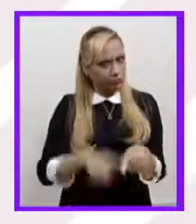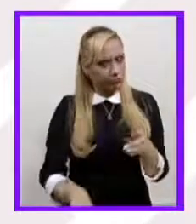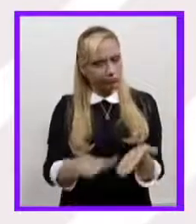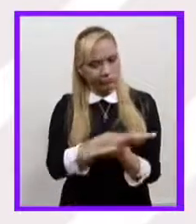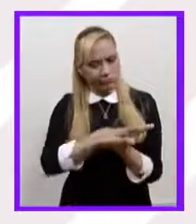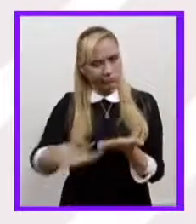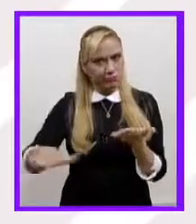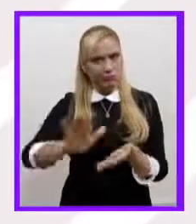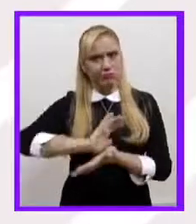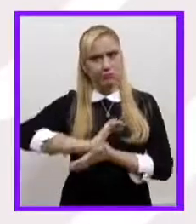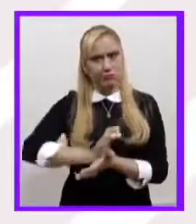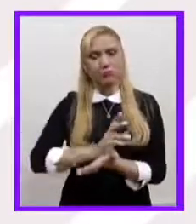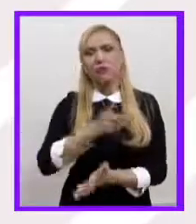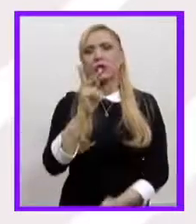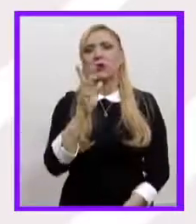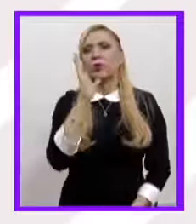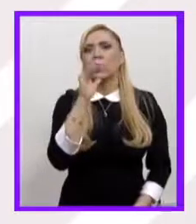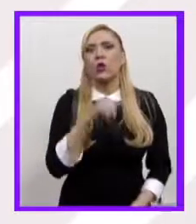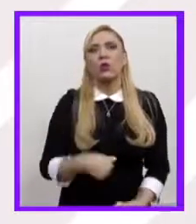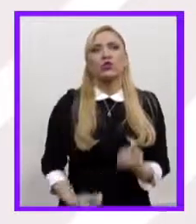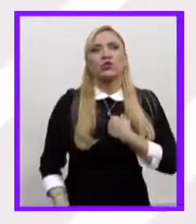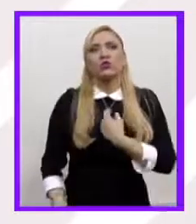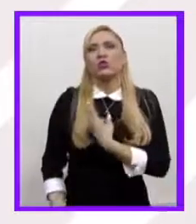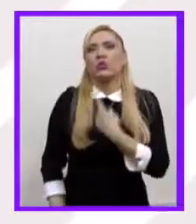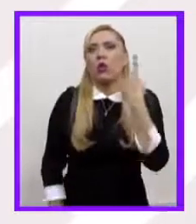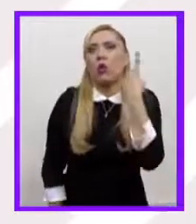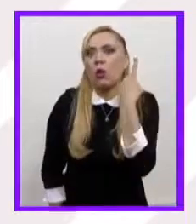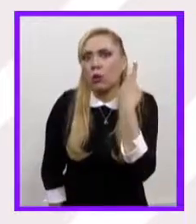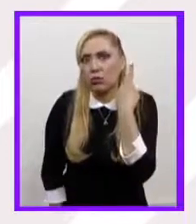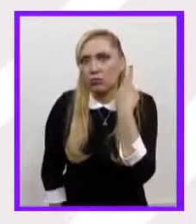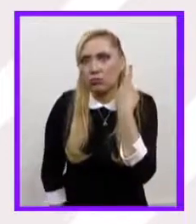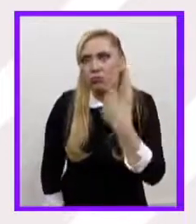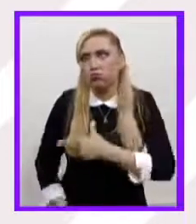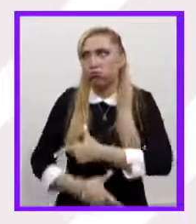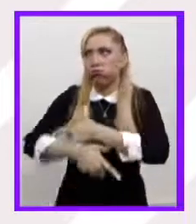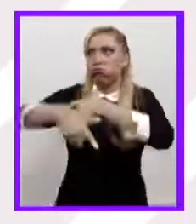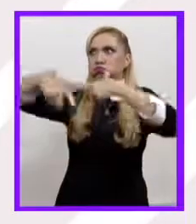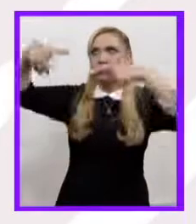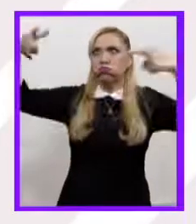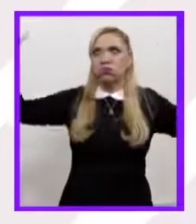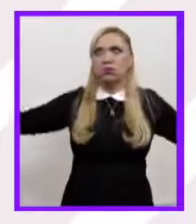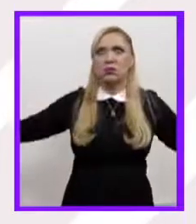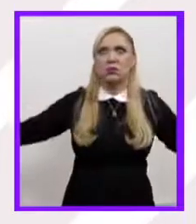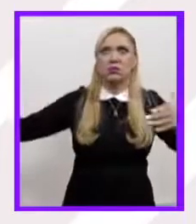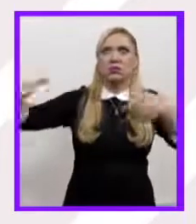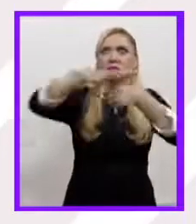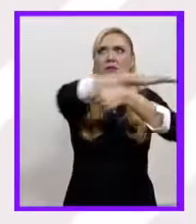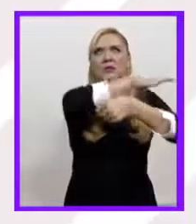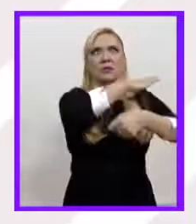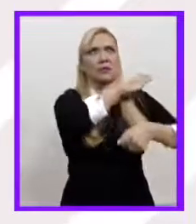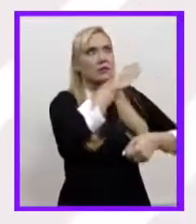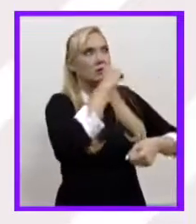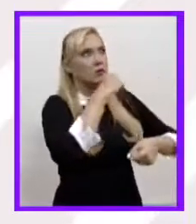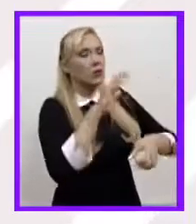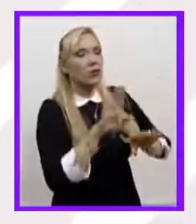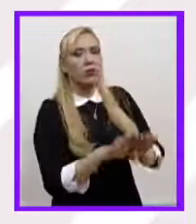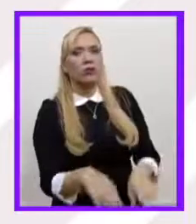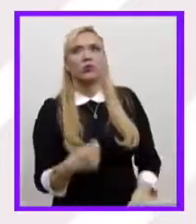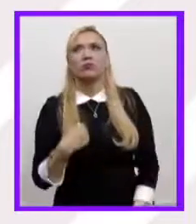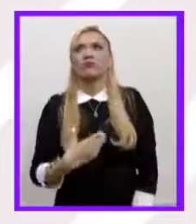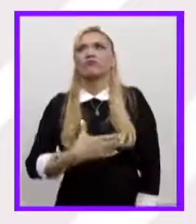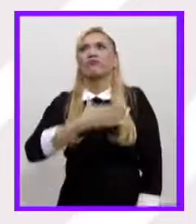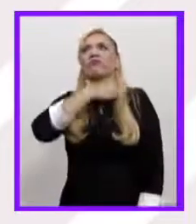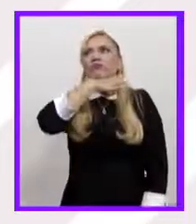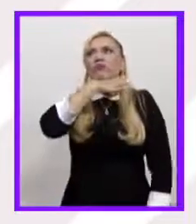pero no puede una institución sola, con el tamaño que tenemos o si fuéramos más grandes, igual, ¿no? Una institución sola